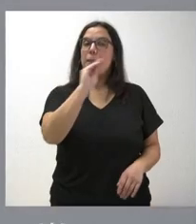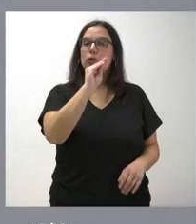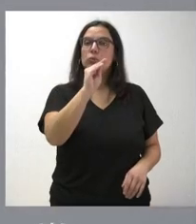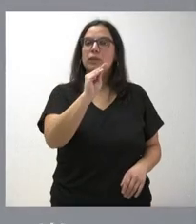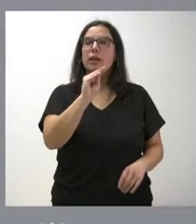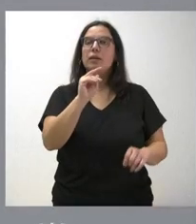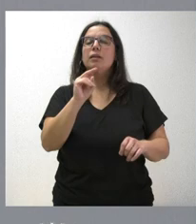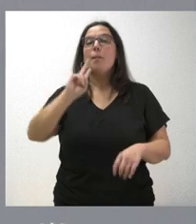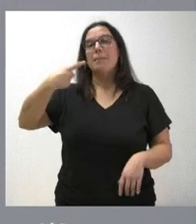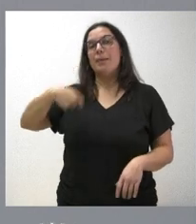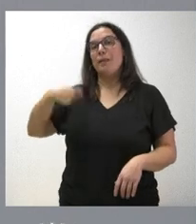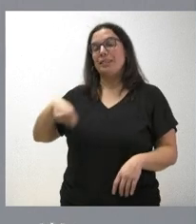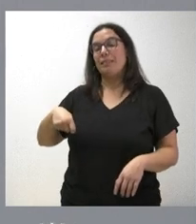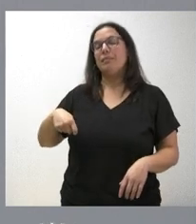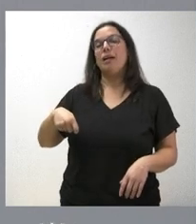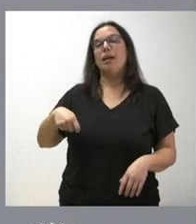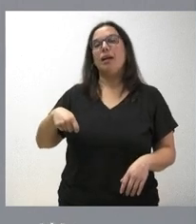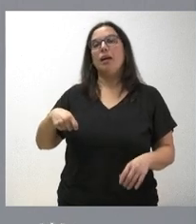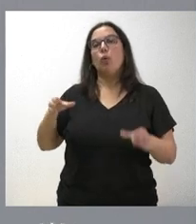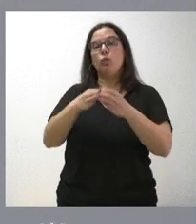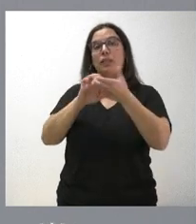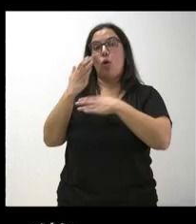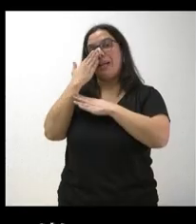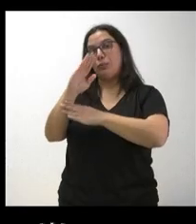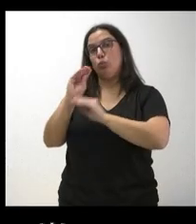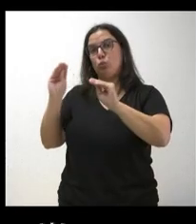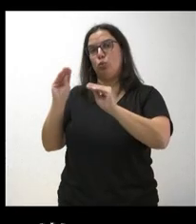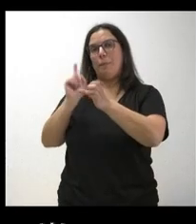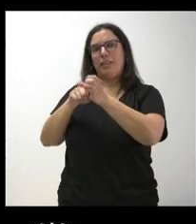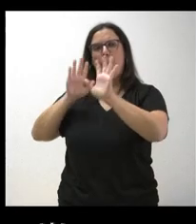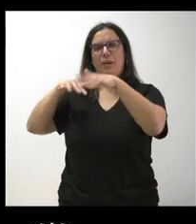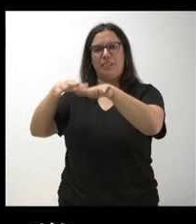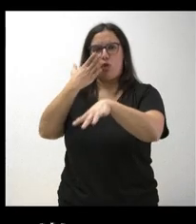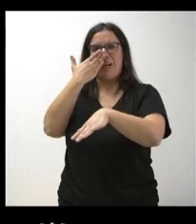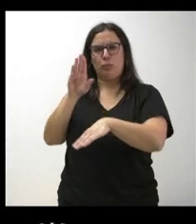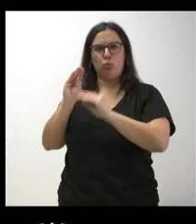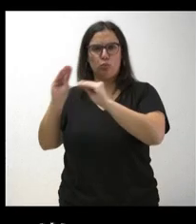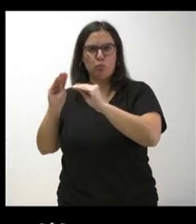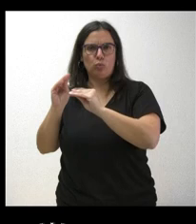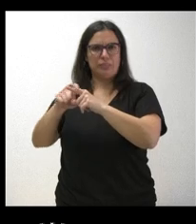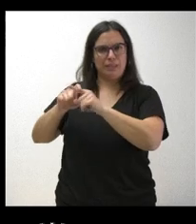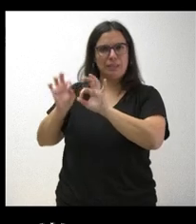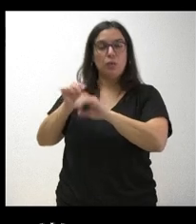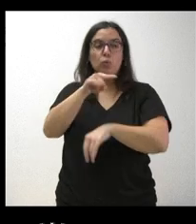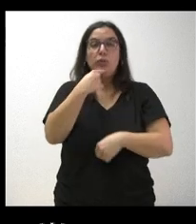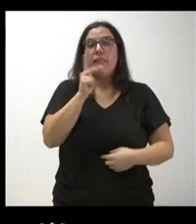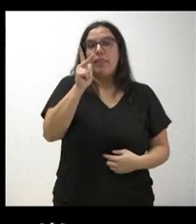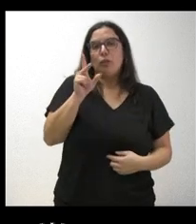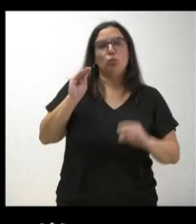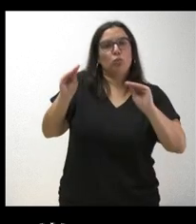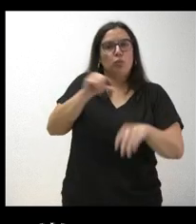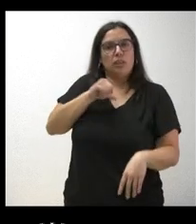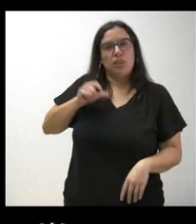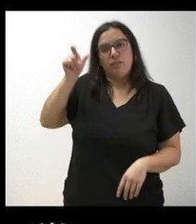actitud del vicepresidente de de la junta cuando va a manifestaciones Usted dijo que era un derecho individual